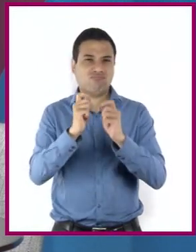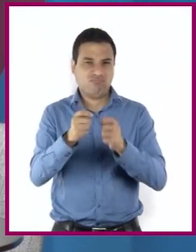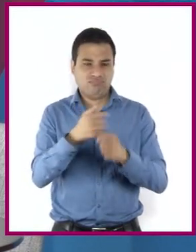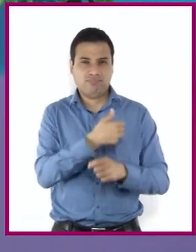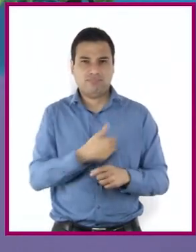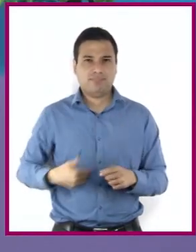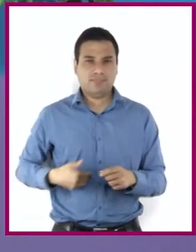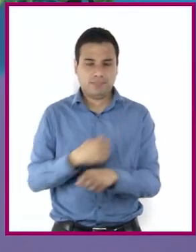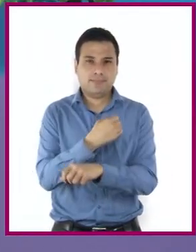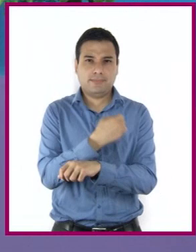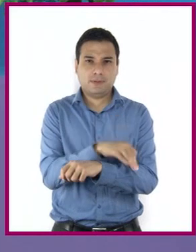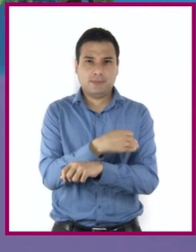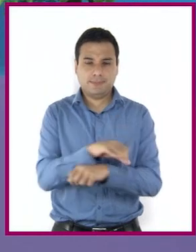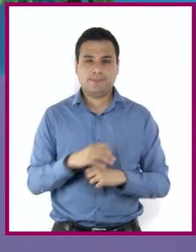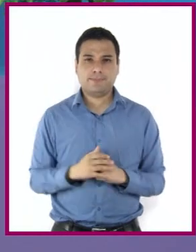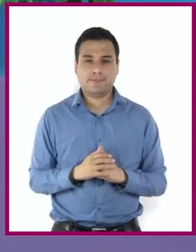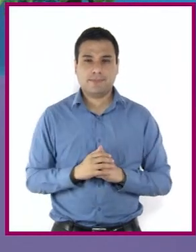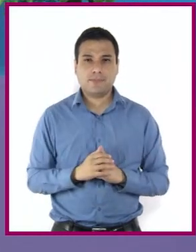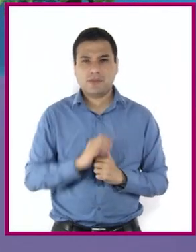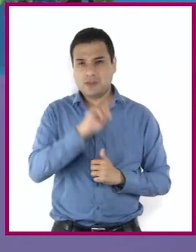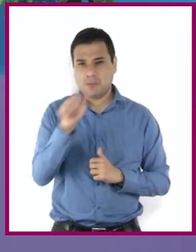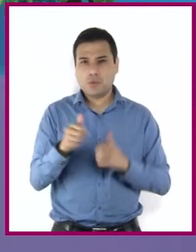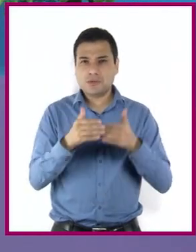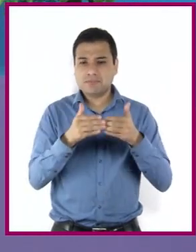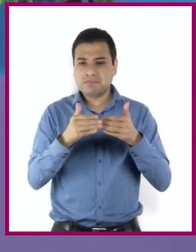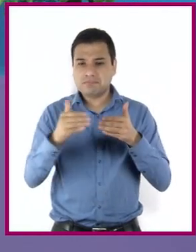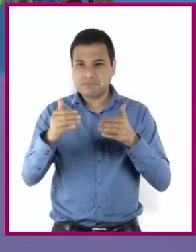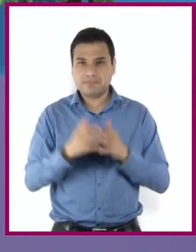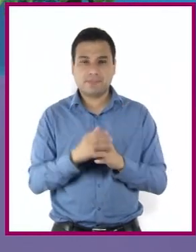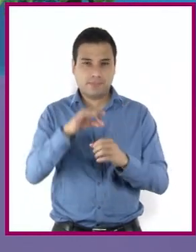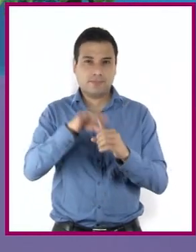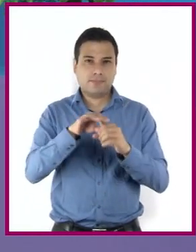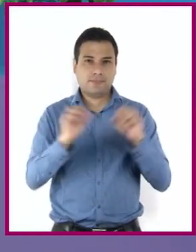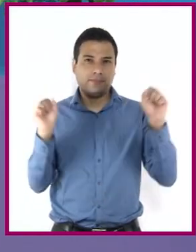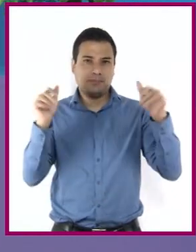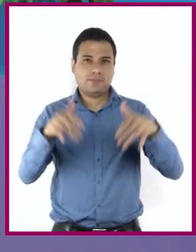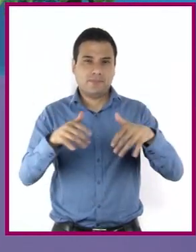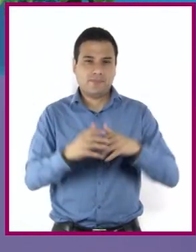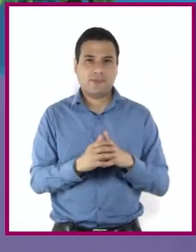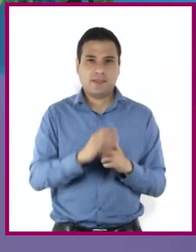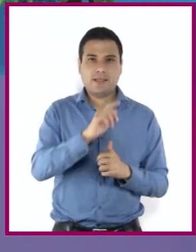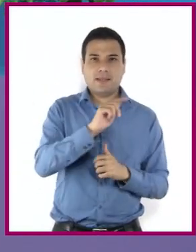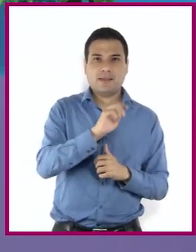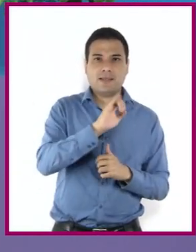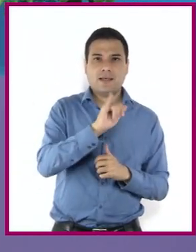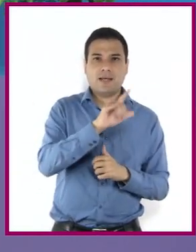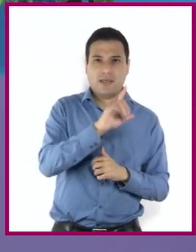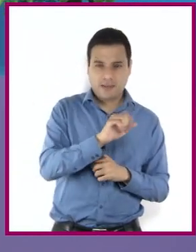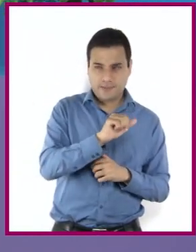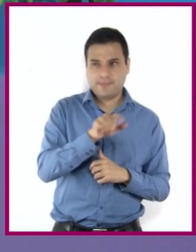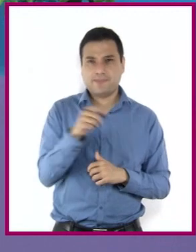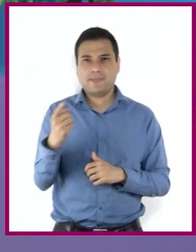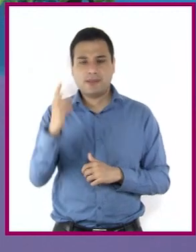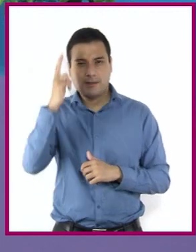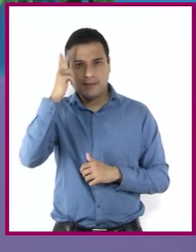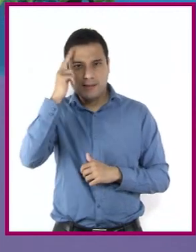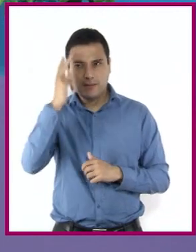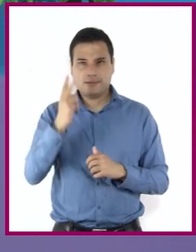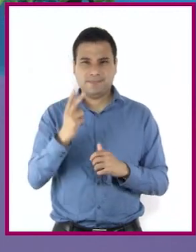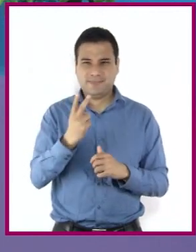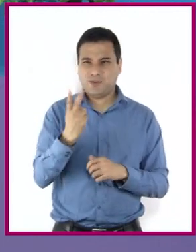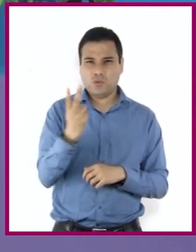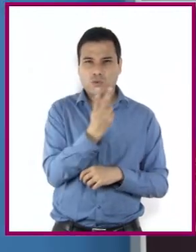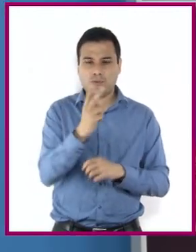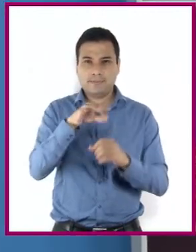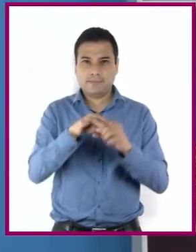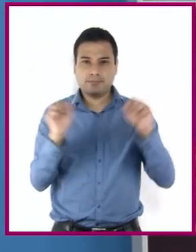provisional. Más tarde, Lerdo de Tejada triunfó en las elecciones contra Díaz, quien se levantó en armas y promulgó el Plan de